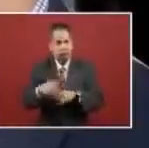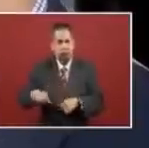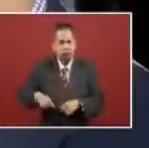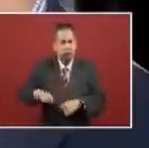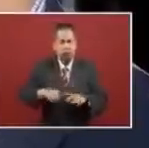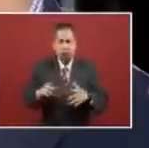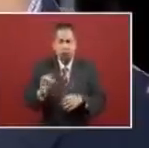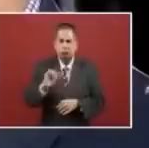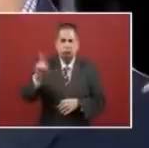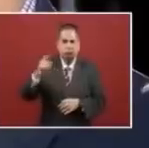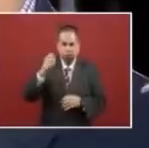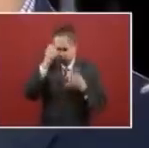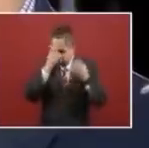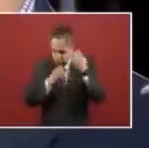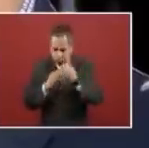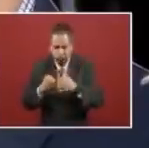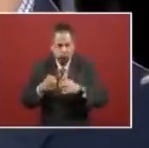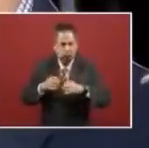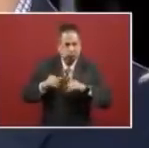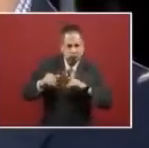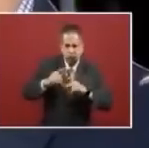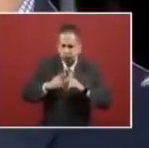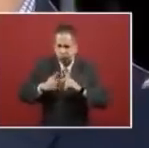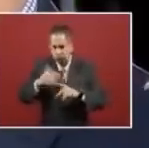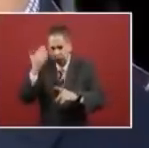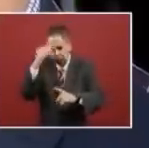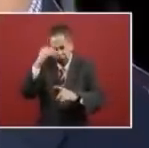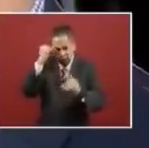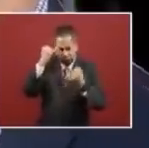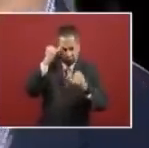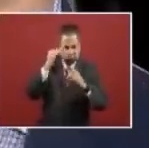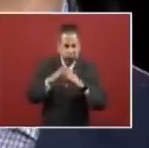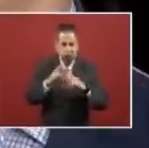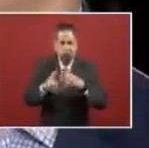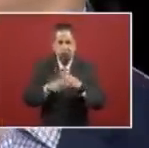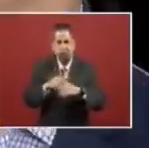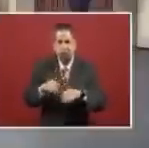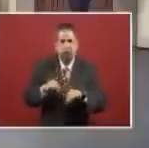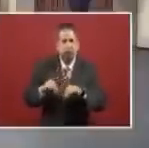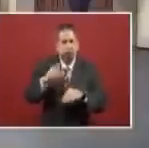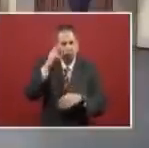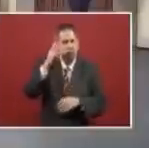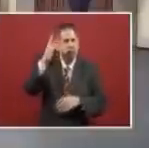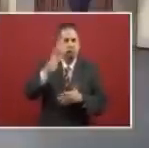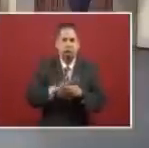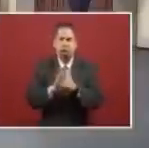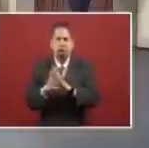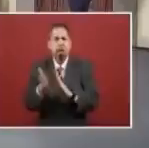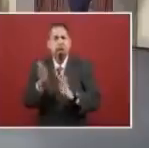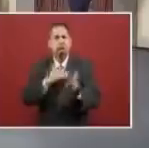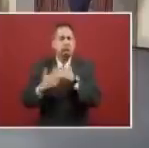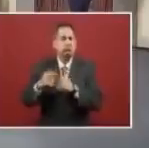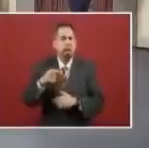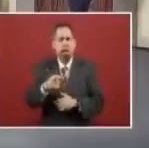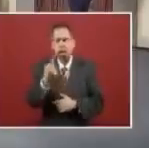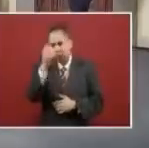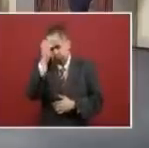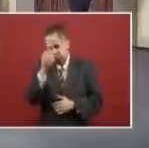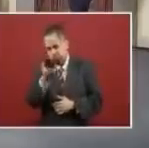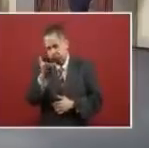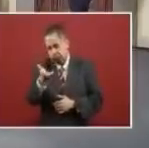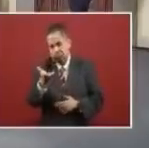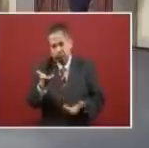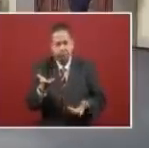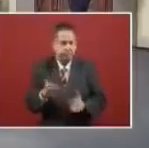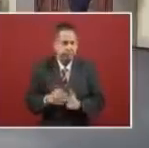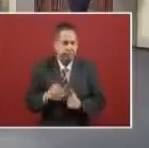analista anuncio estratega que tiene muchas ideas de cómo podría méxico transitar a ser un país exitoso qué opina usted de